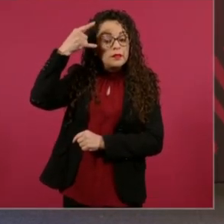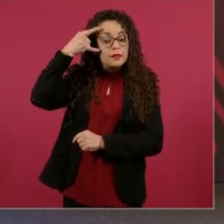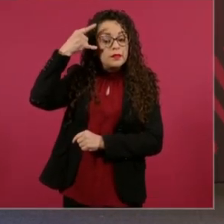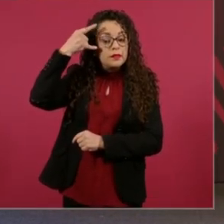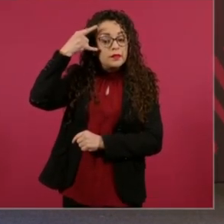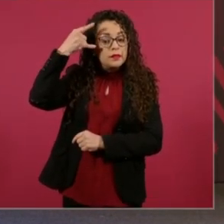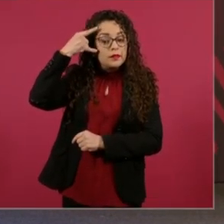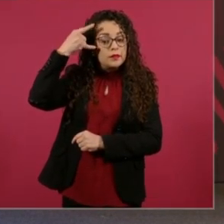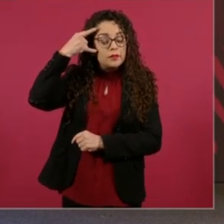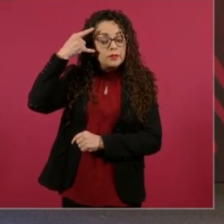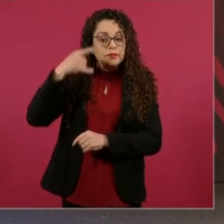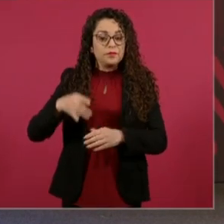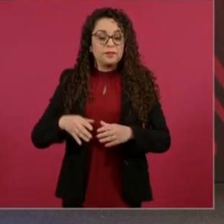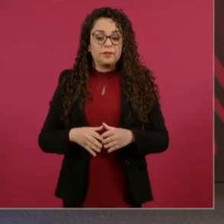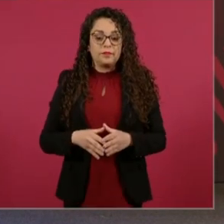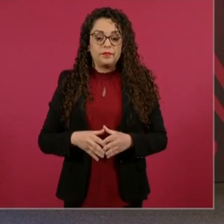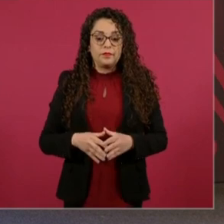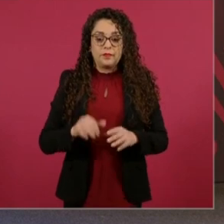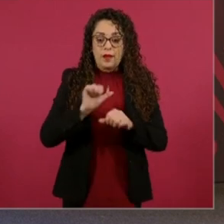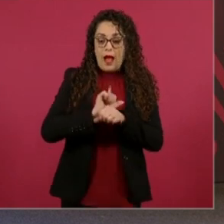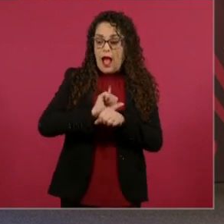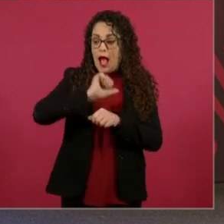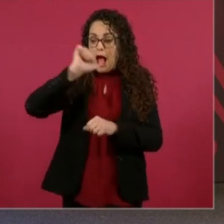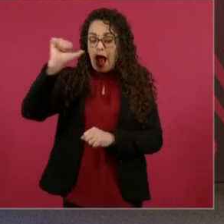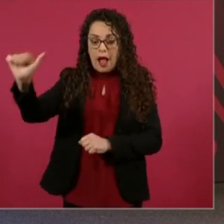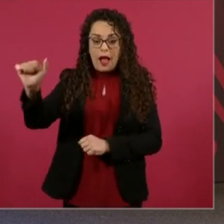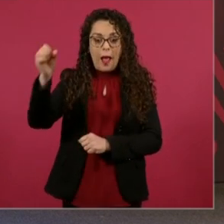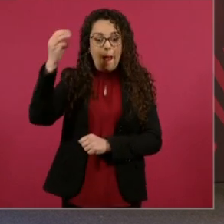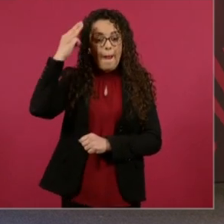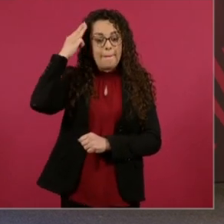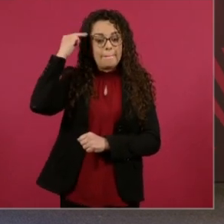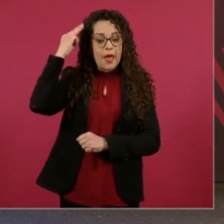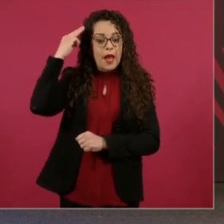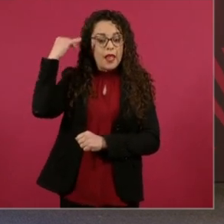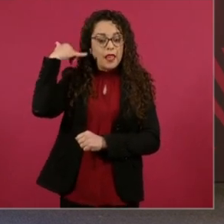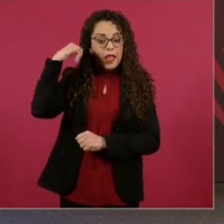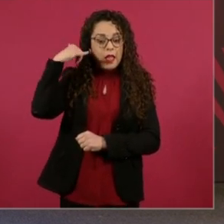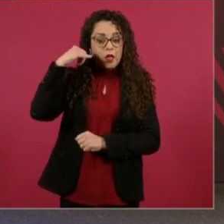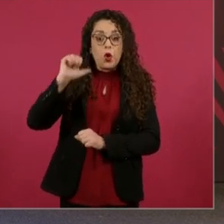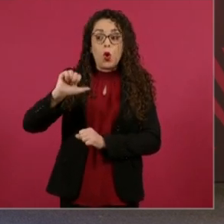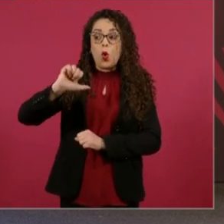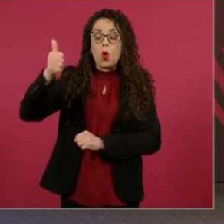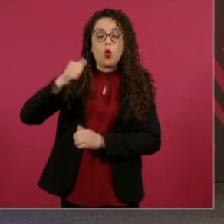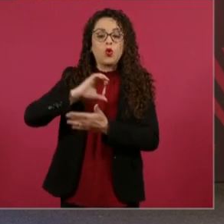y Campeche. A Mérida es otra concesión de mantenimiento,